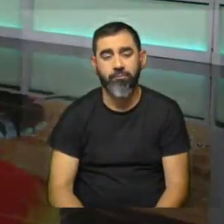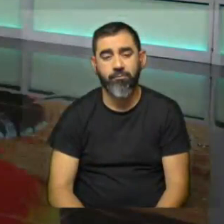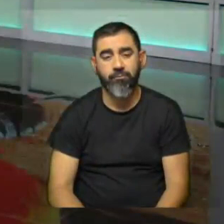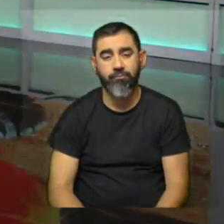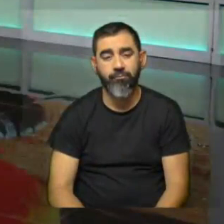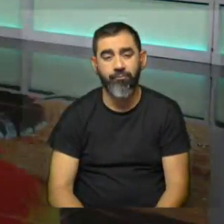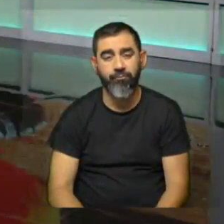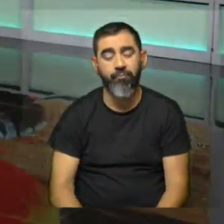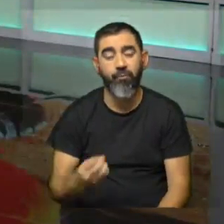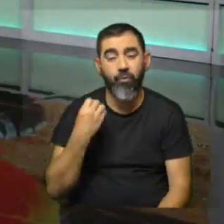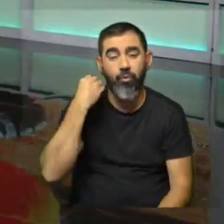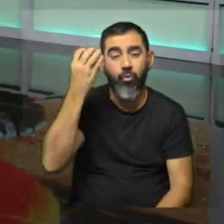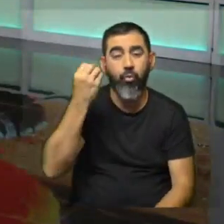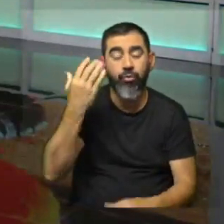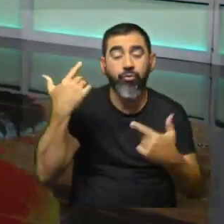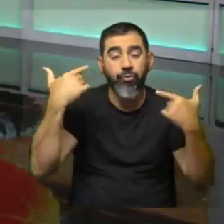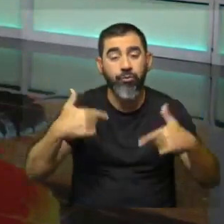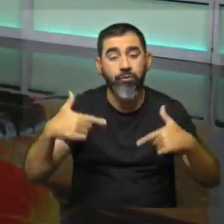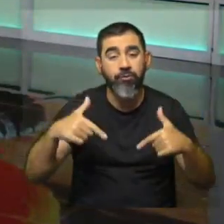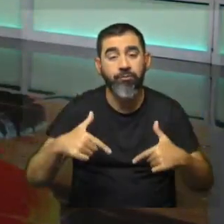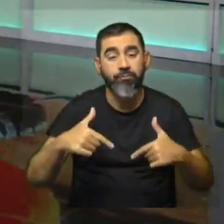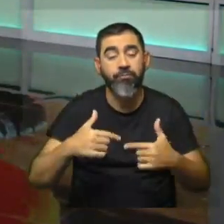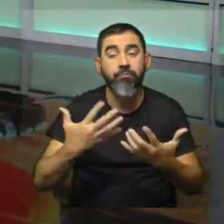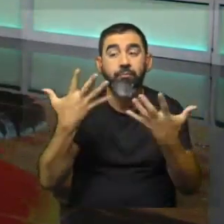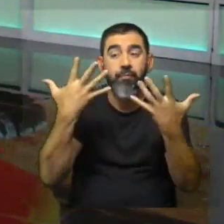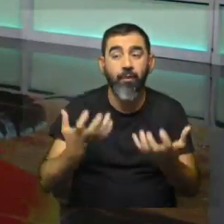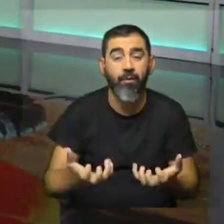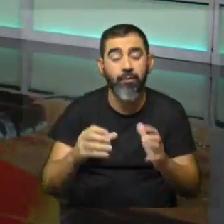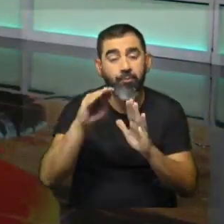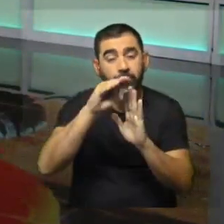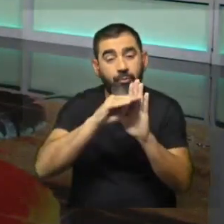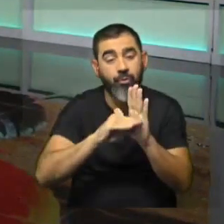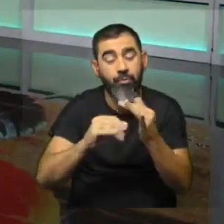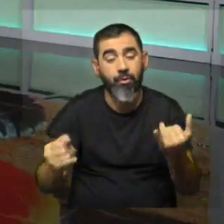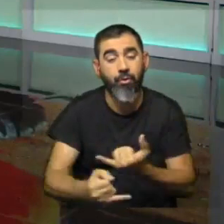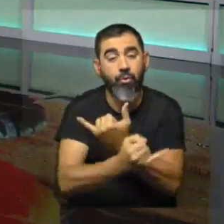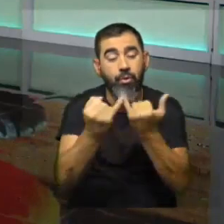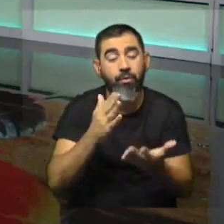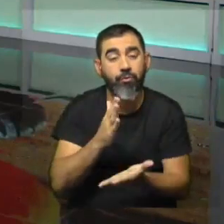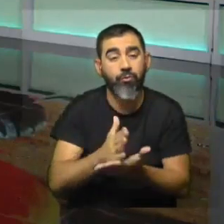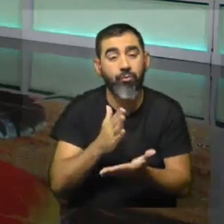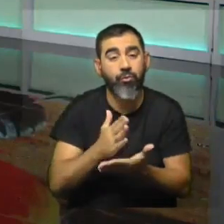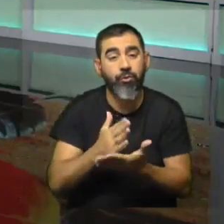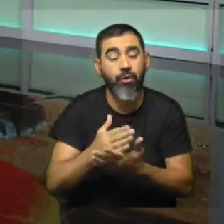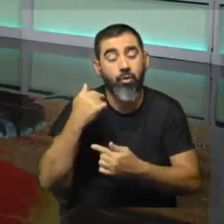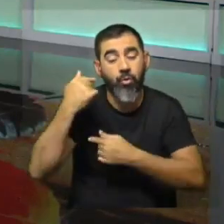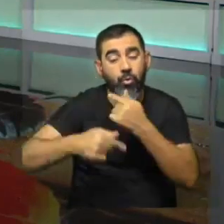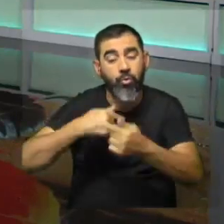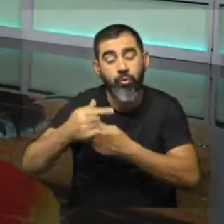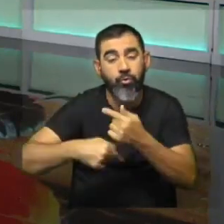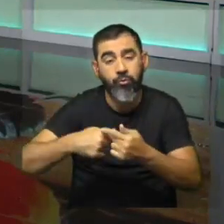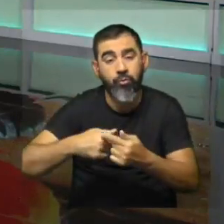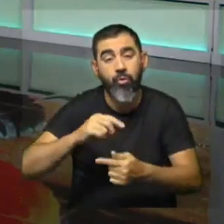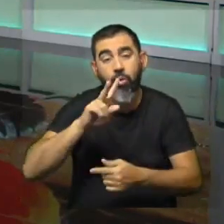Y justamente el Congreso de Intendentes está promoviendo que este programa de jornales solidarios se extienda